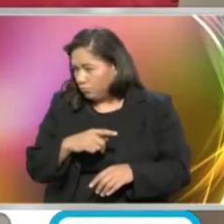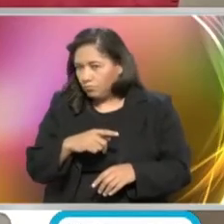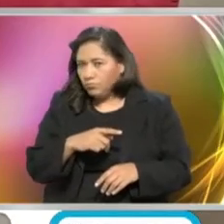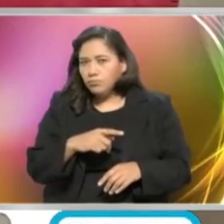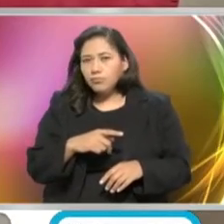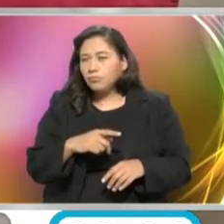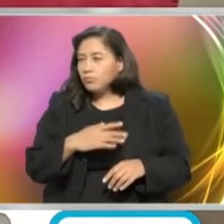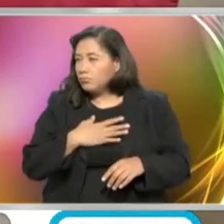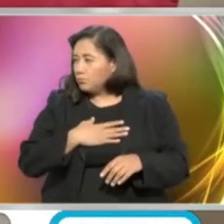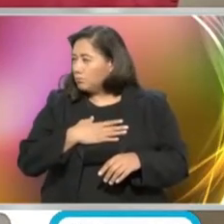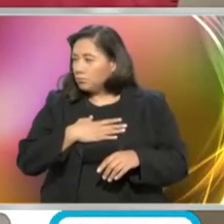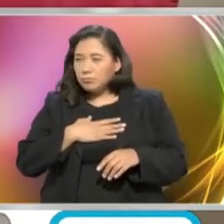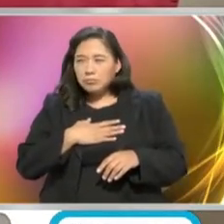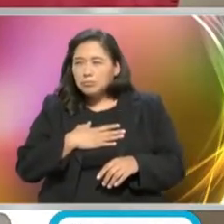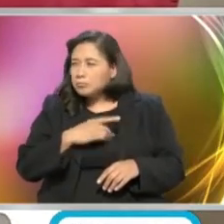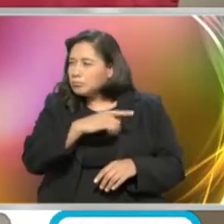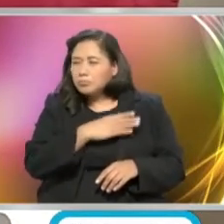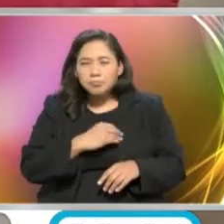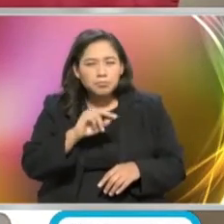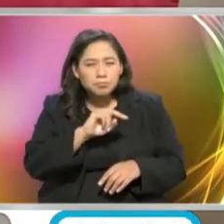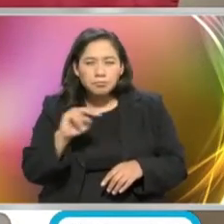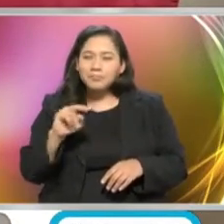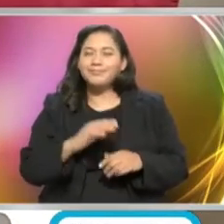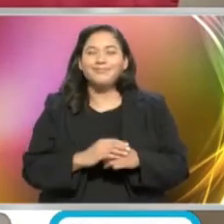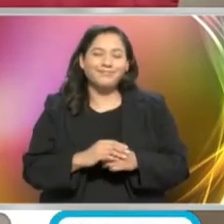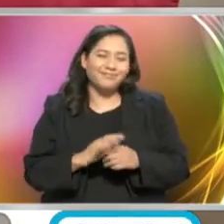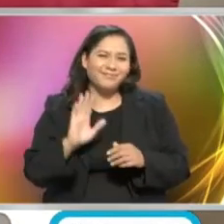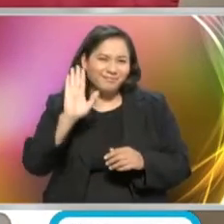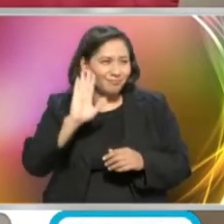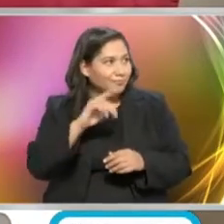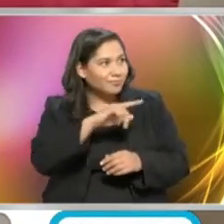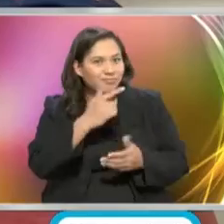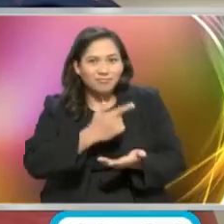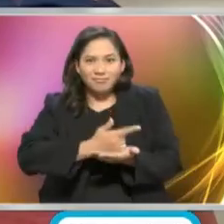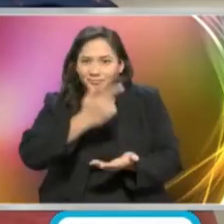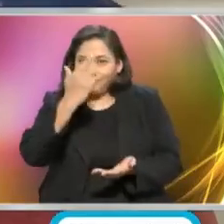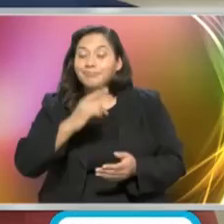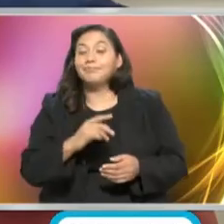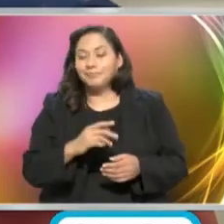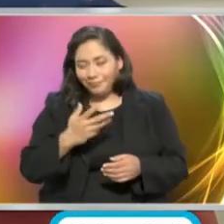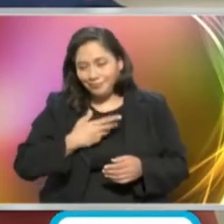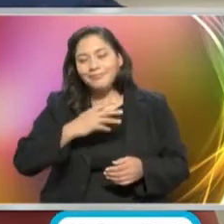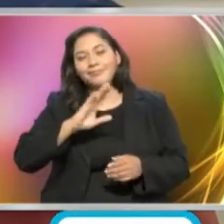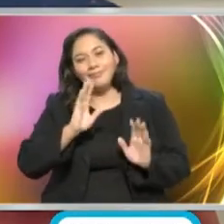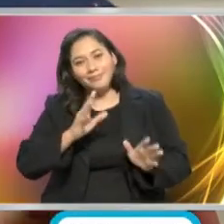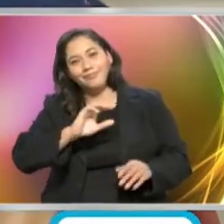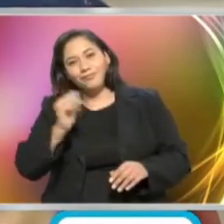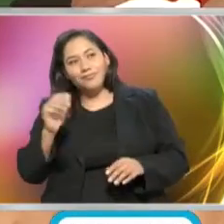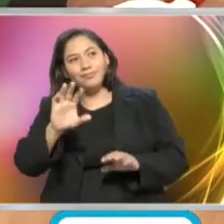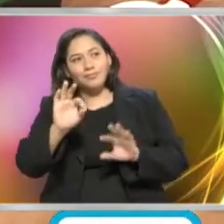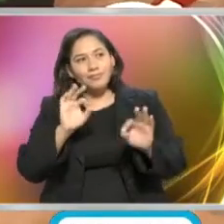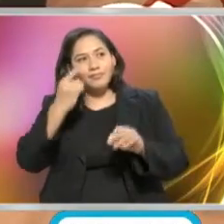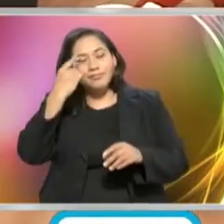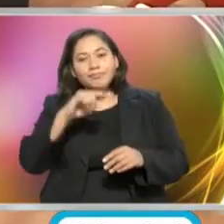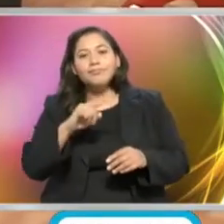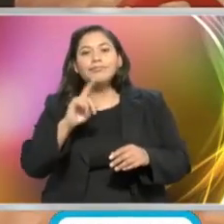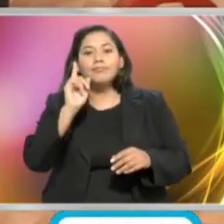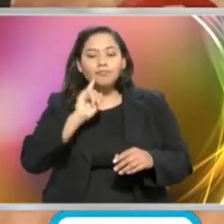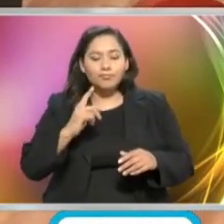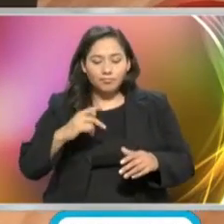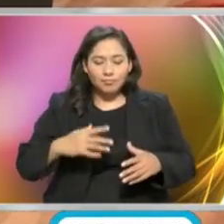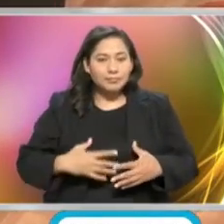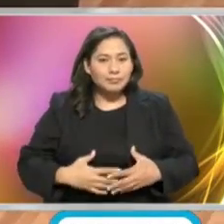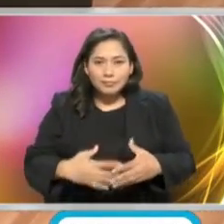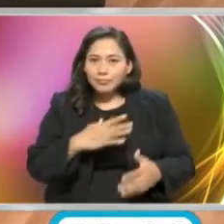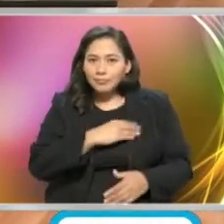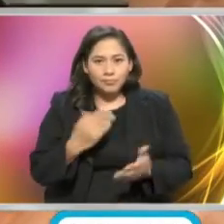jalabas aire y nunca tuvo hijos. Como si fuera, bueno, pues como si fuera algo grave. También ya existen otras opciones para los casos de infertilidad, como puede